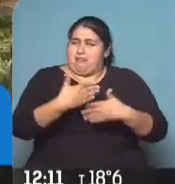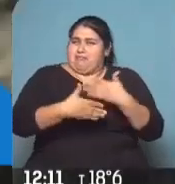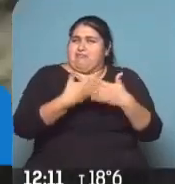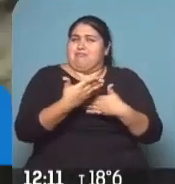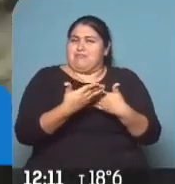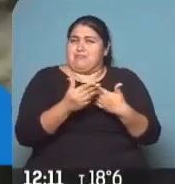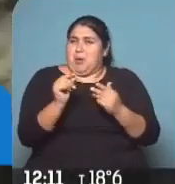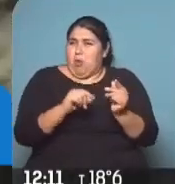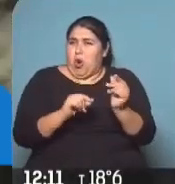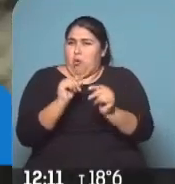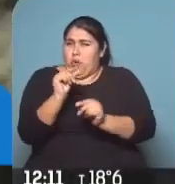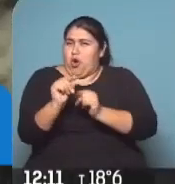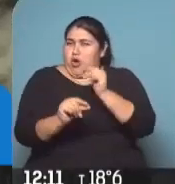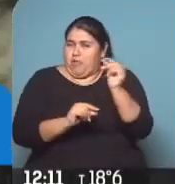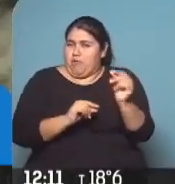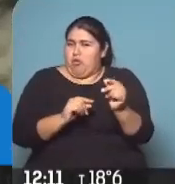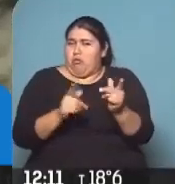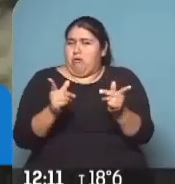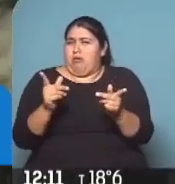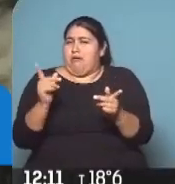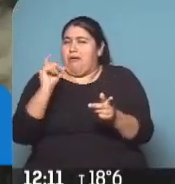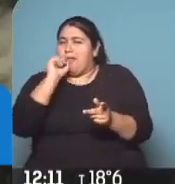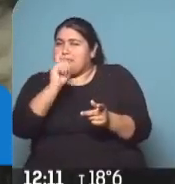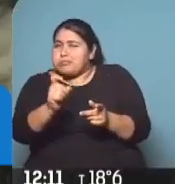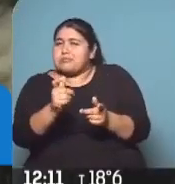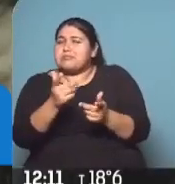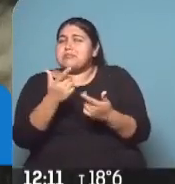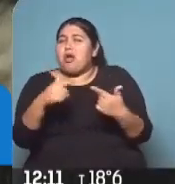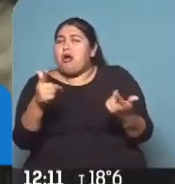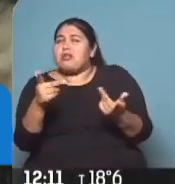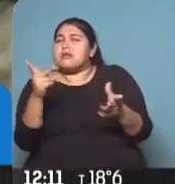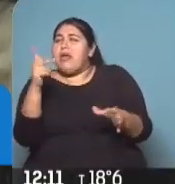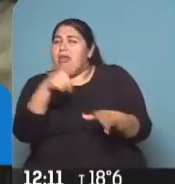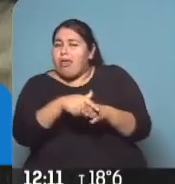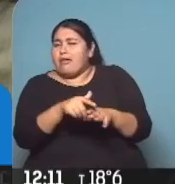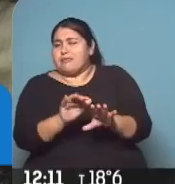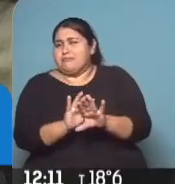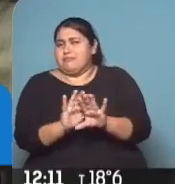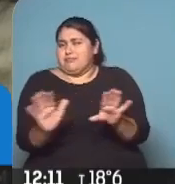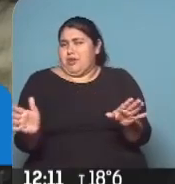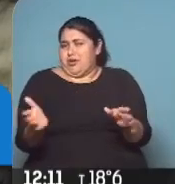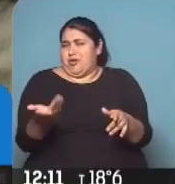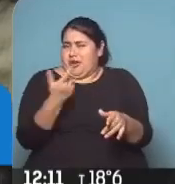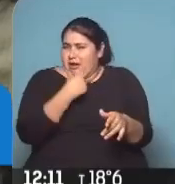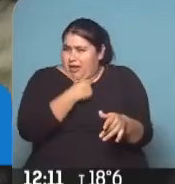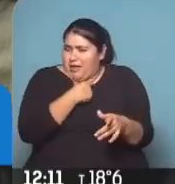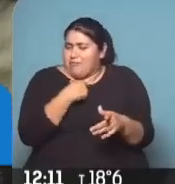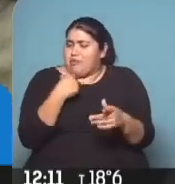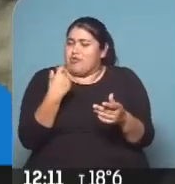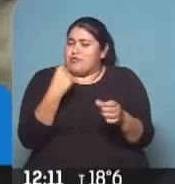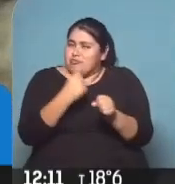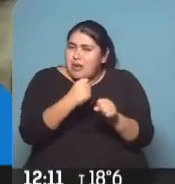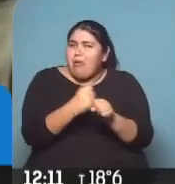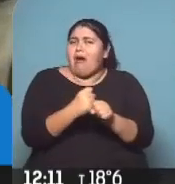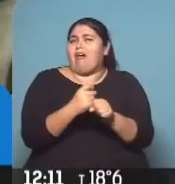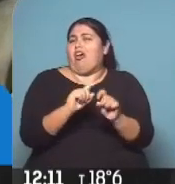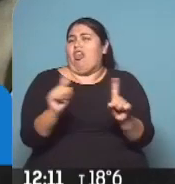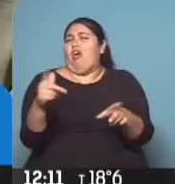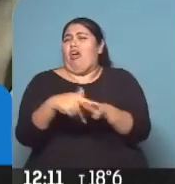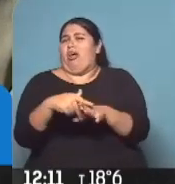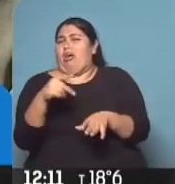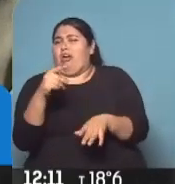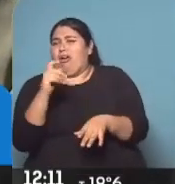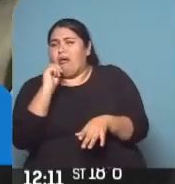sea reconocido y que no haya impunidad lo que todos queremos es eso es trabajo y no hay impunidad